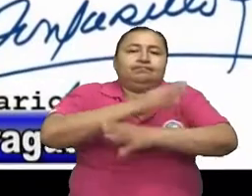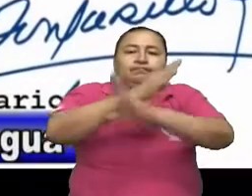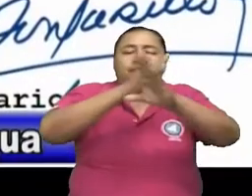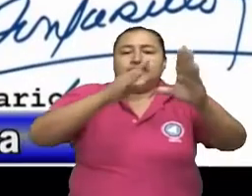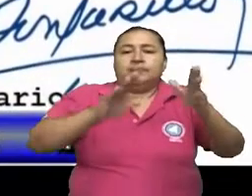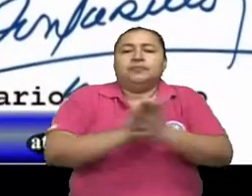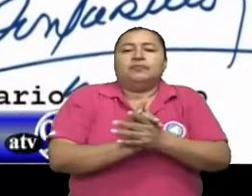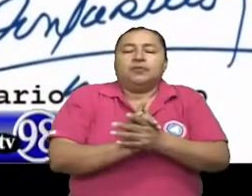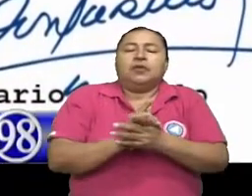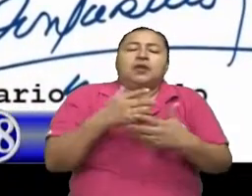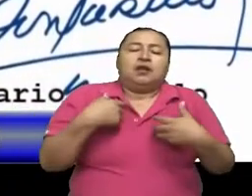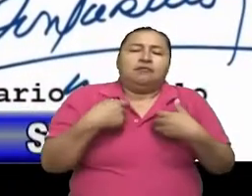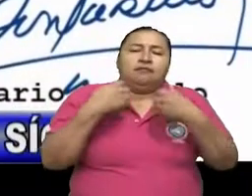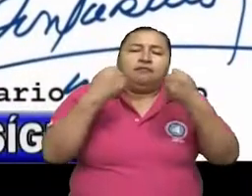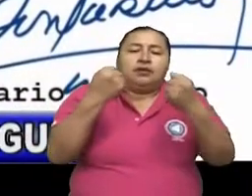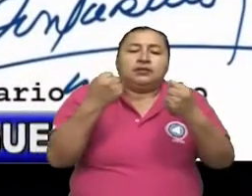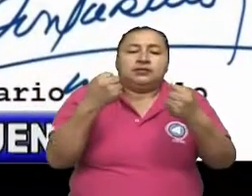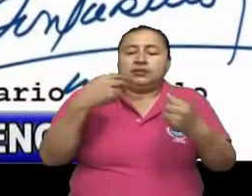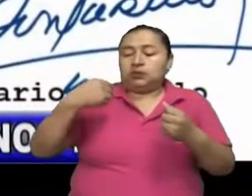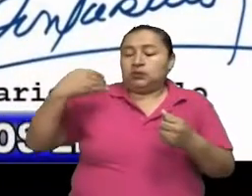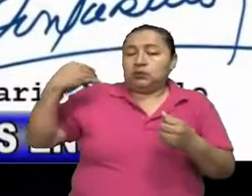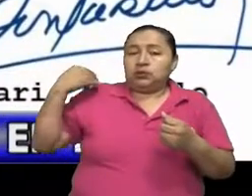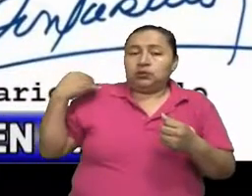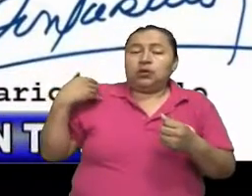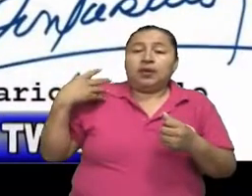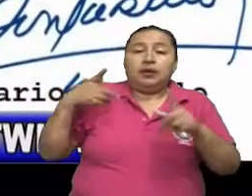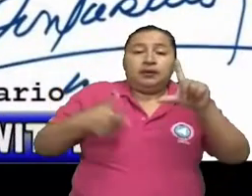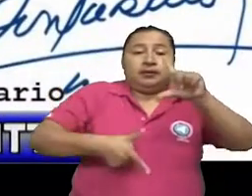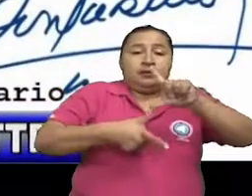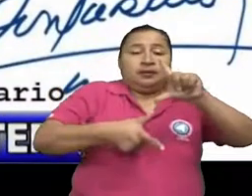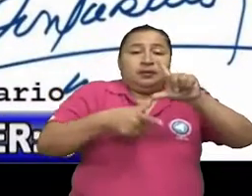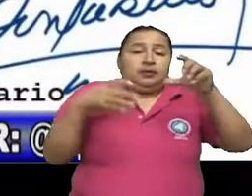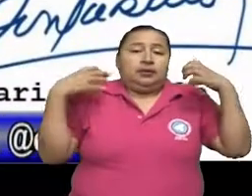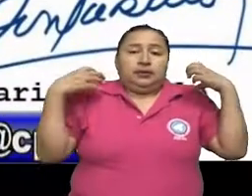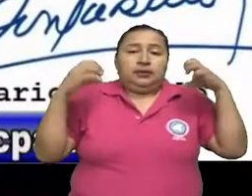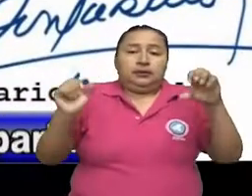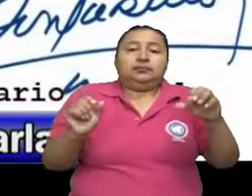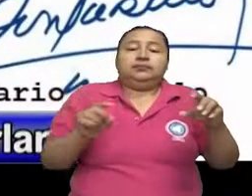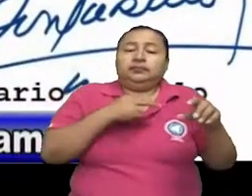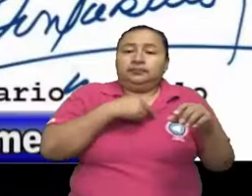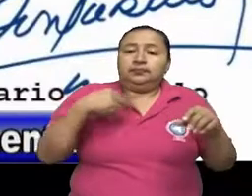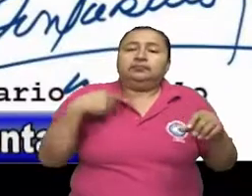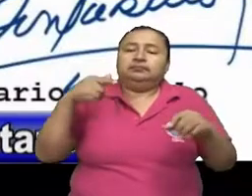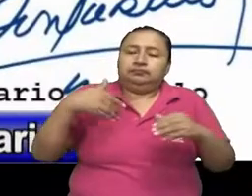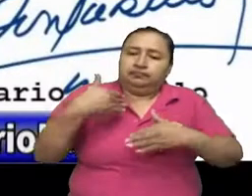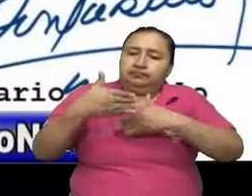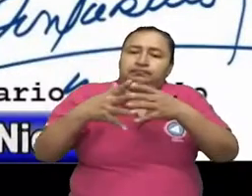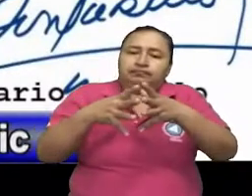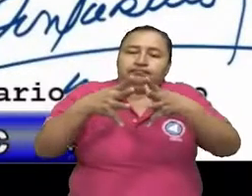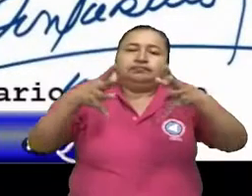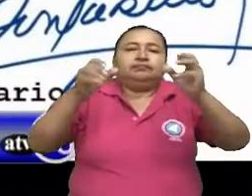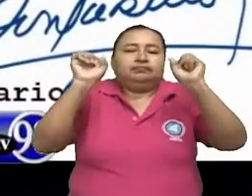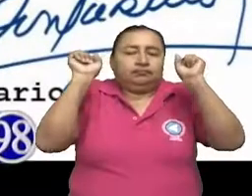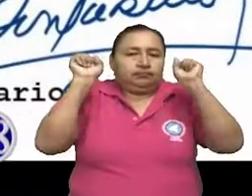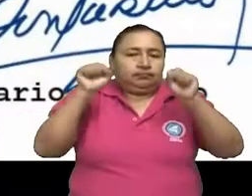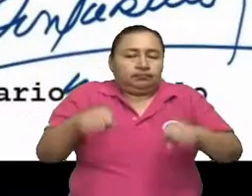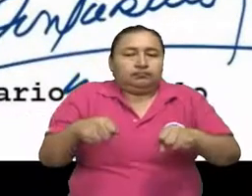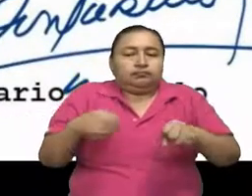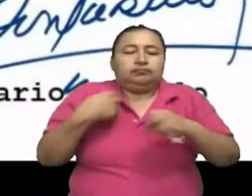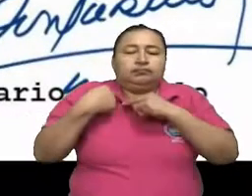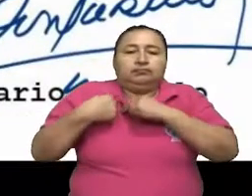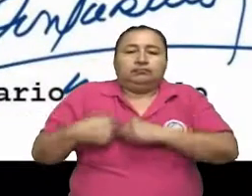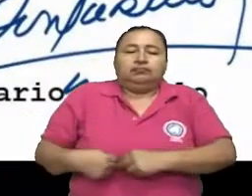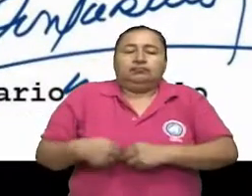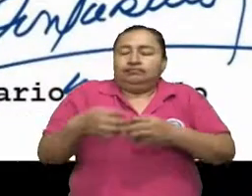paz. Que la fuerza de nuestra historia Latinoamérica caribeña nos haga cada vez más capaces y